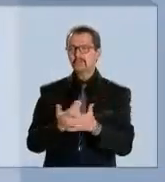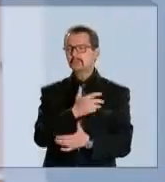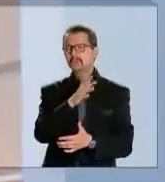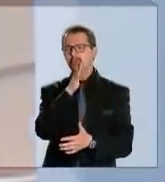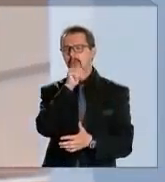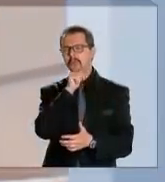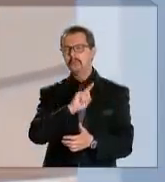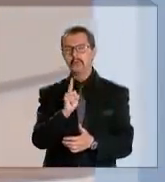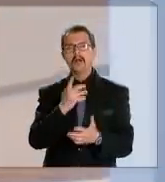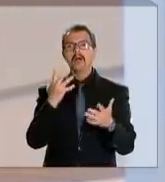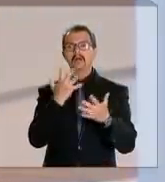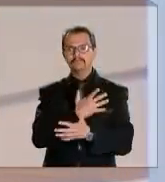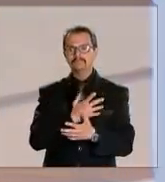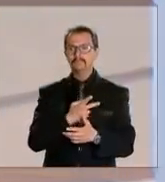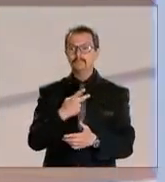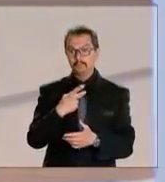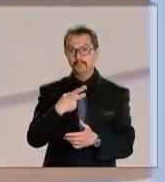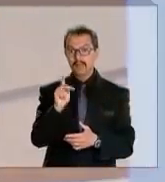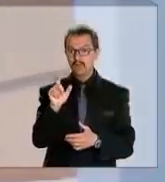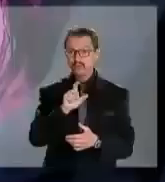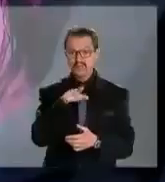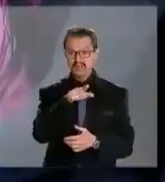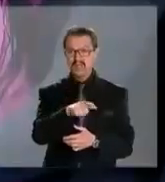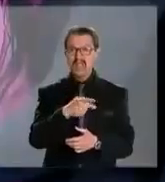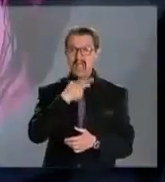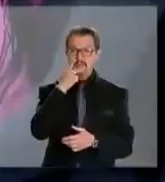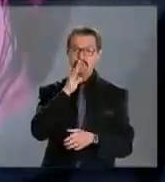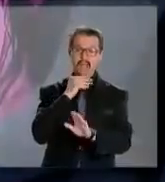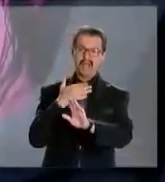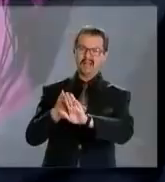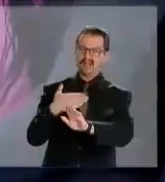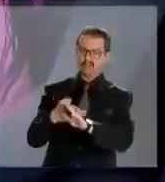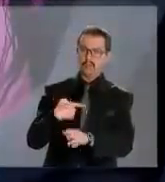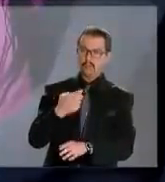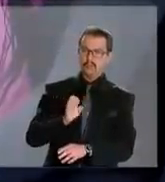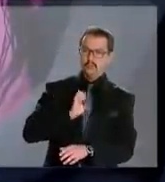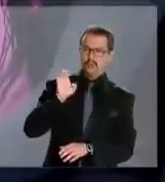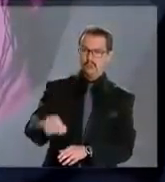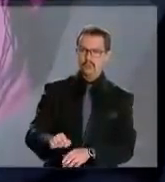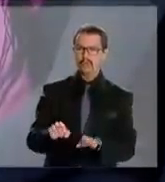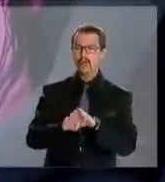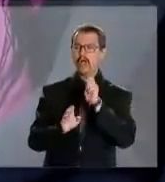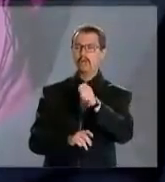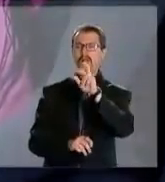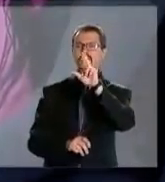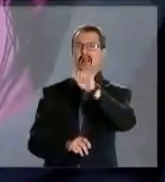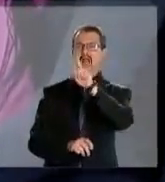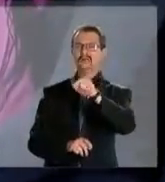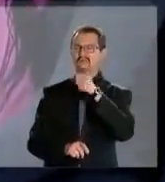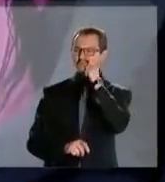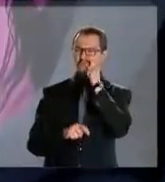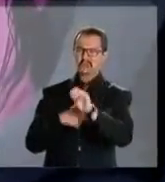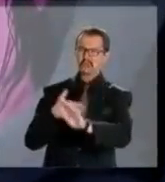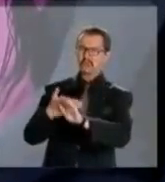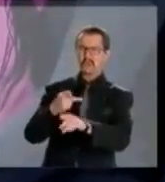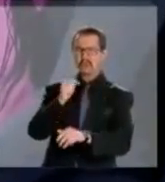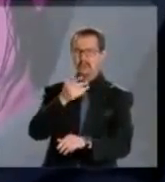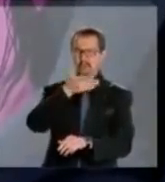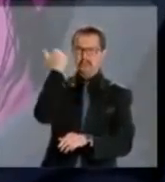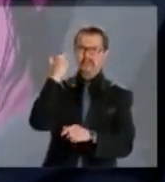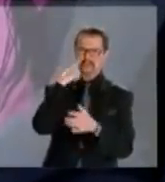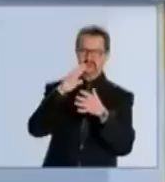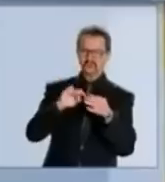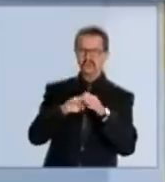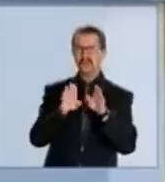denunciar en su oportunidad fuimos claros en enunciar esa oportunidad de ignorancia y fuimos claros y tú le preguntabas de un andrés manuel como me